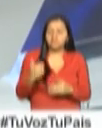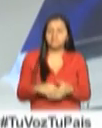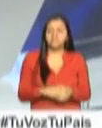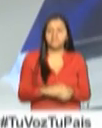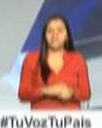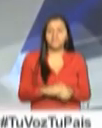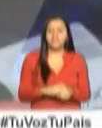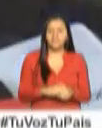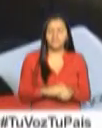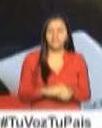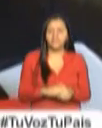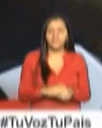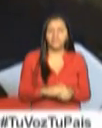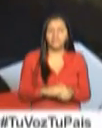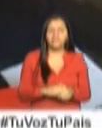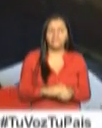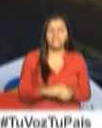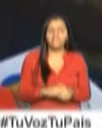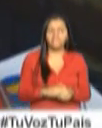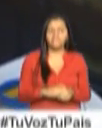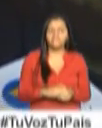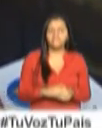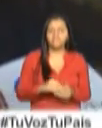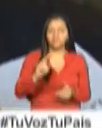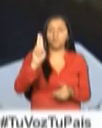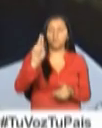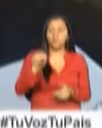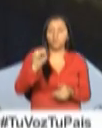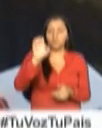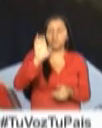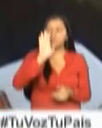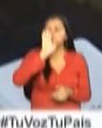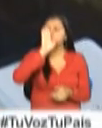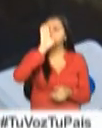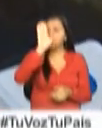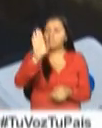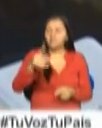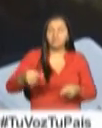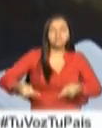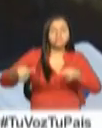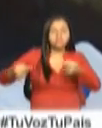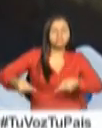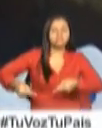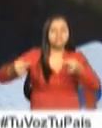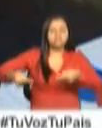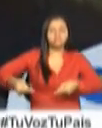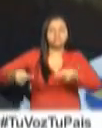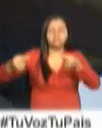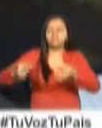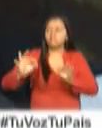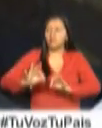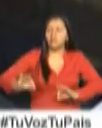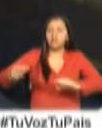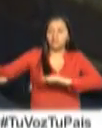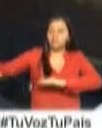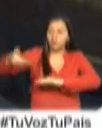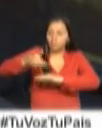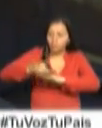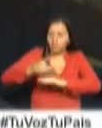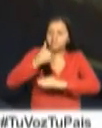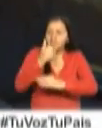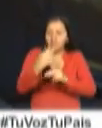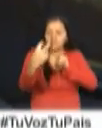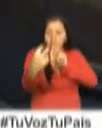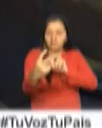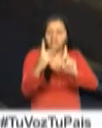democráticos. La UNE siempre es protestar, nunca ha generado propuesta, se opone a todo. Y lo otro es que